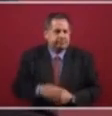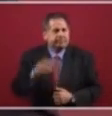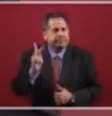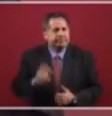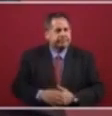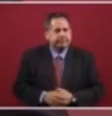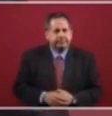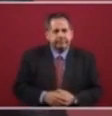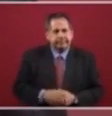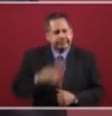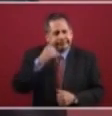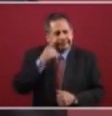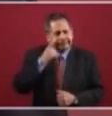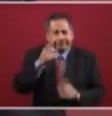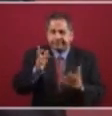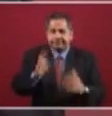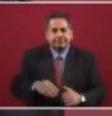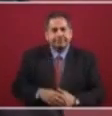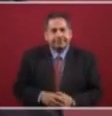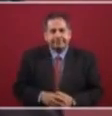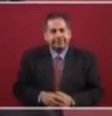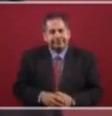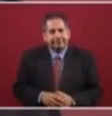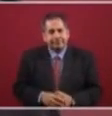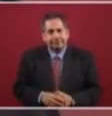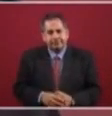Pero fíjense